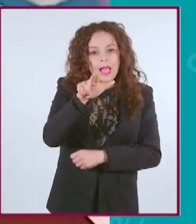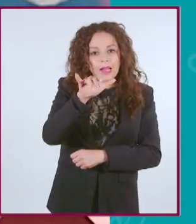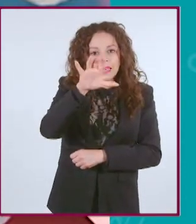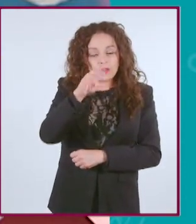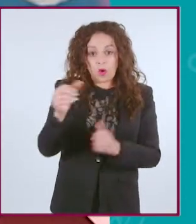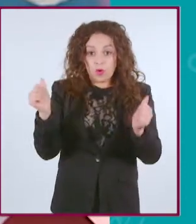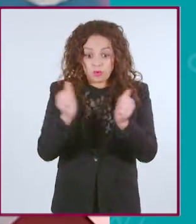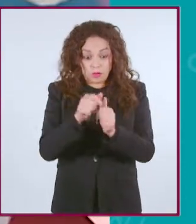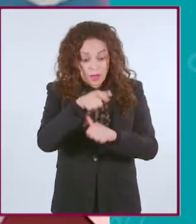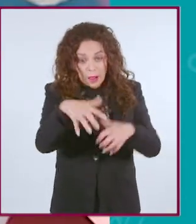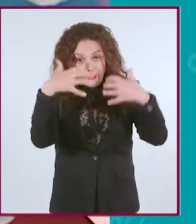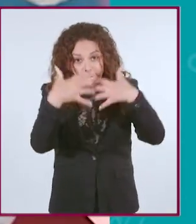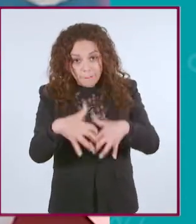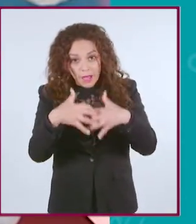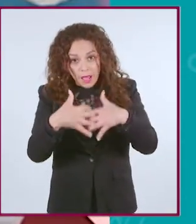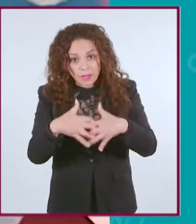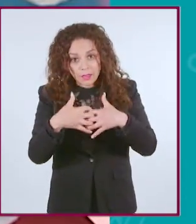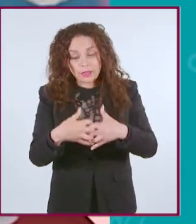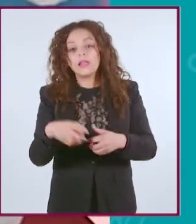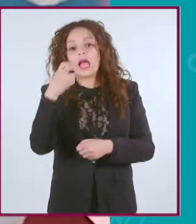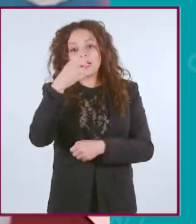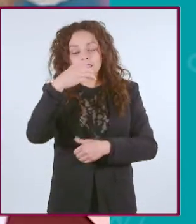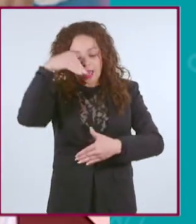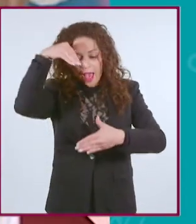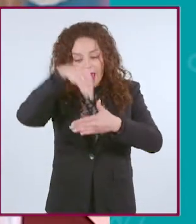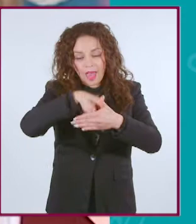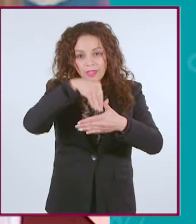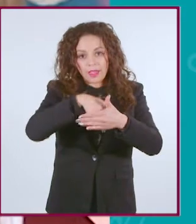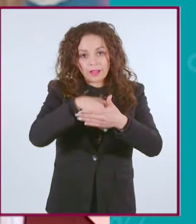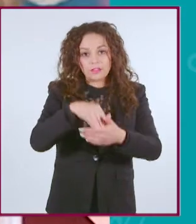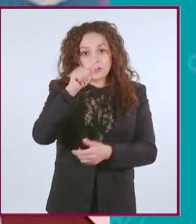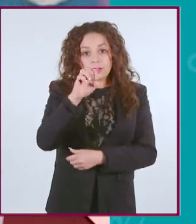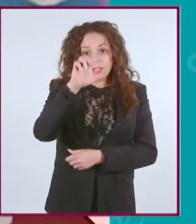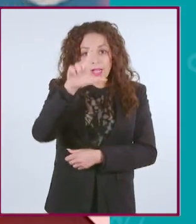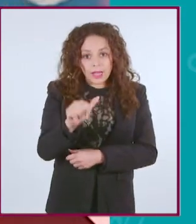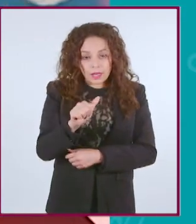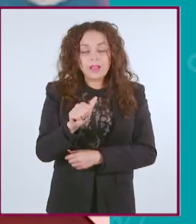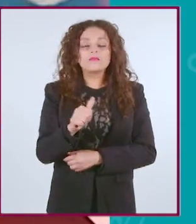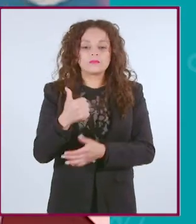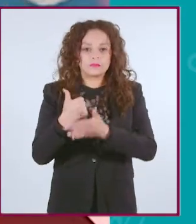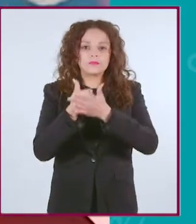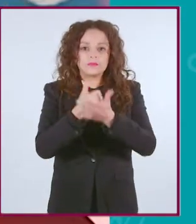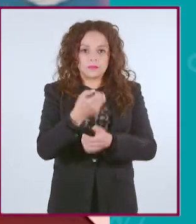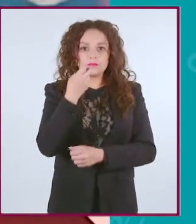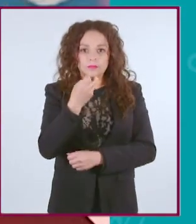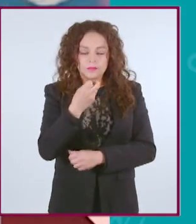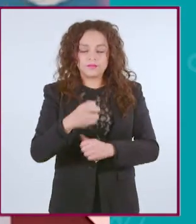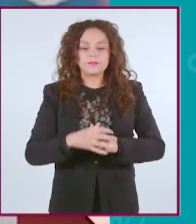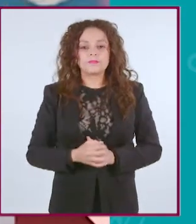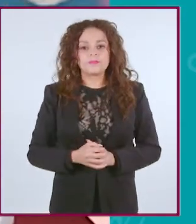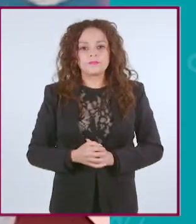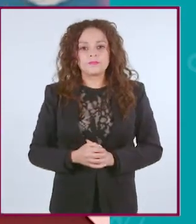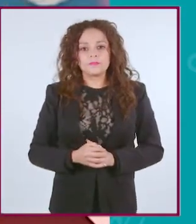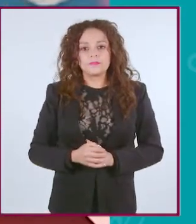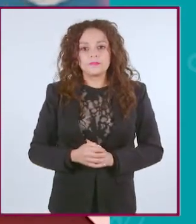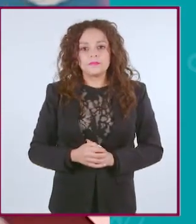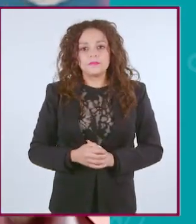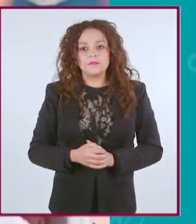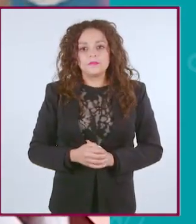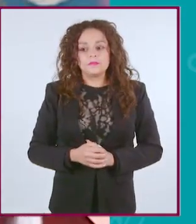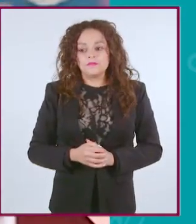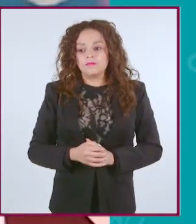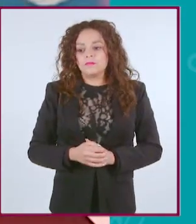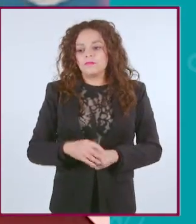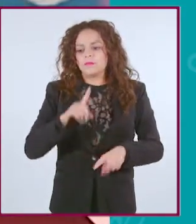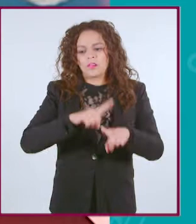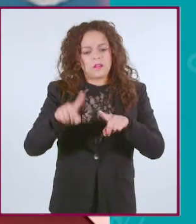máquina nosotros vamos limando la parte interna de esa tela y conferimos eso, perchamos la tela, hacemos